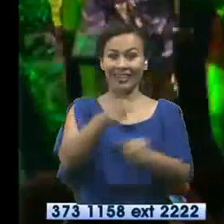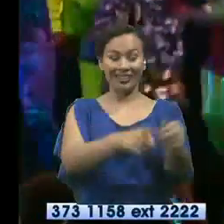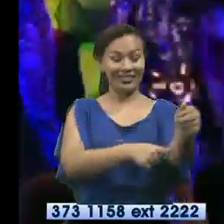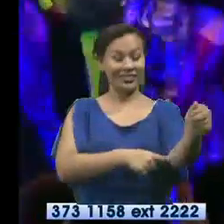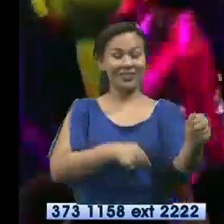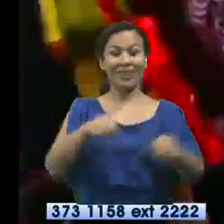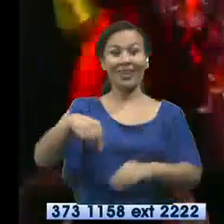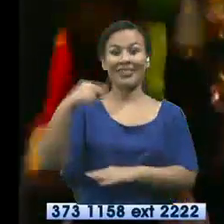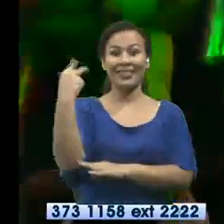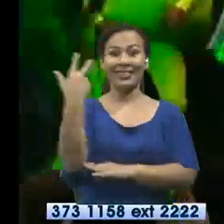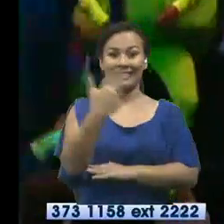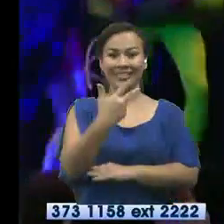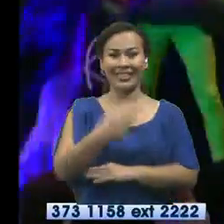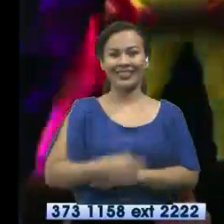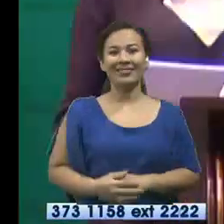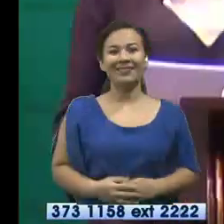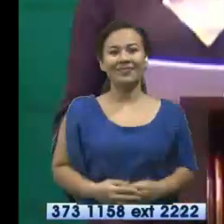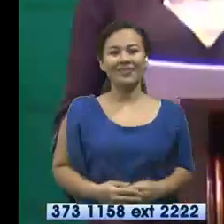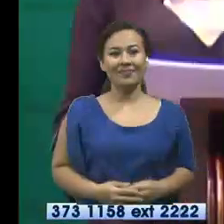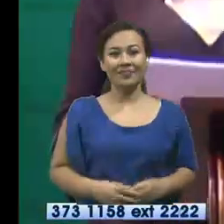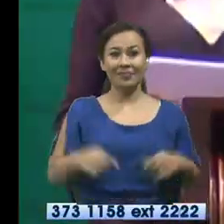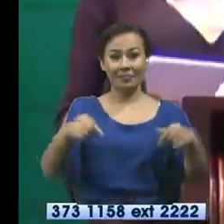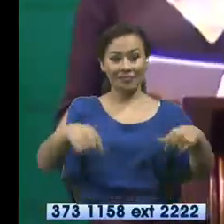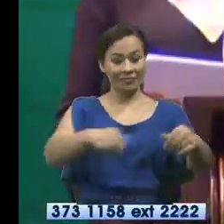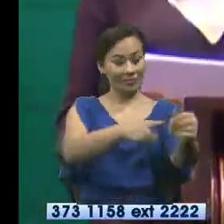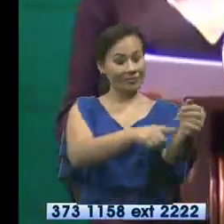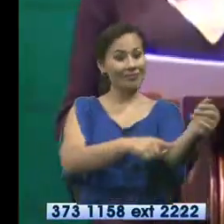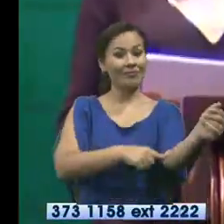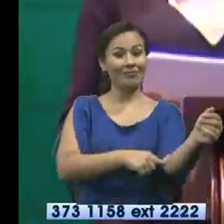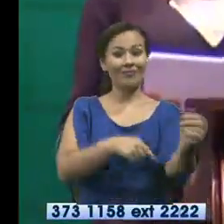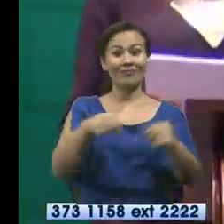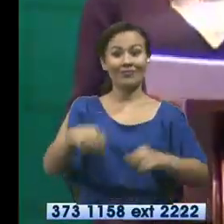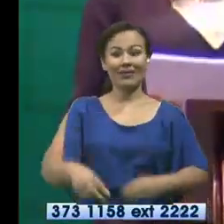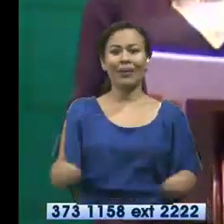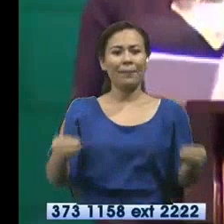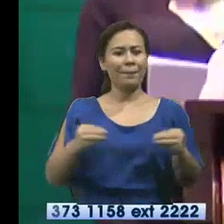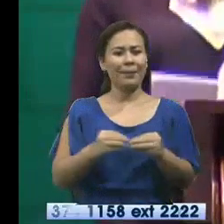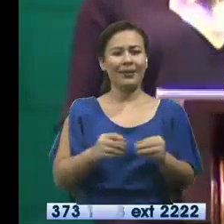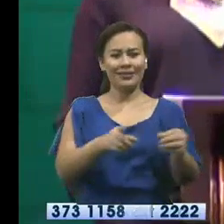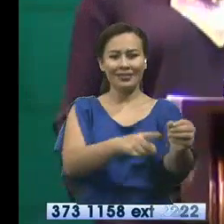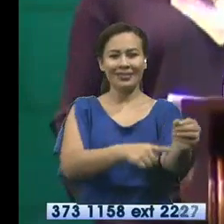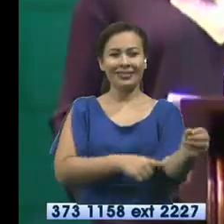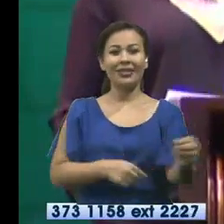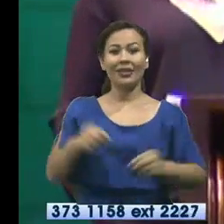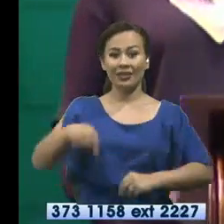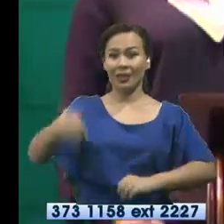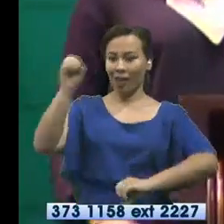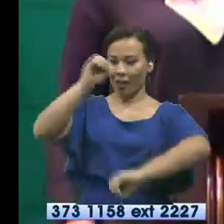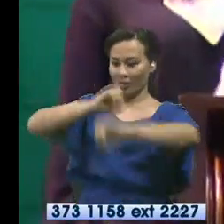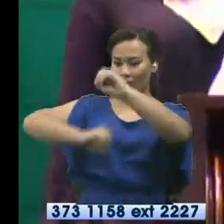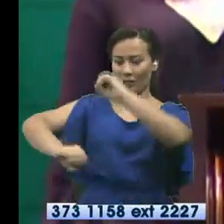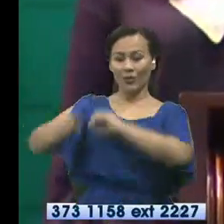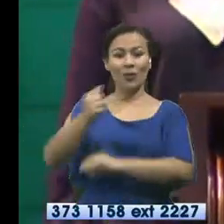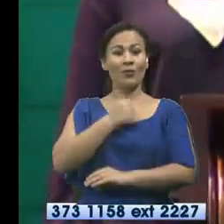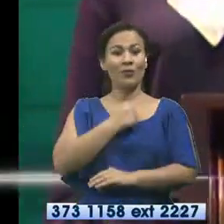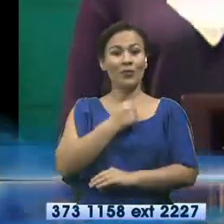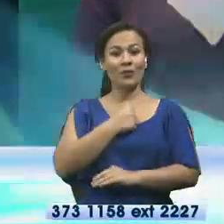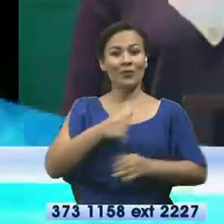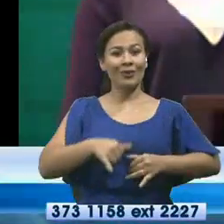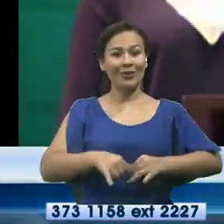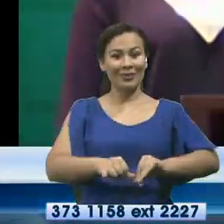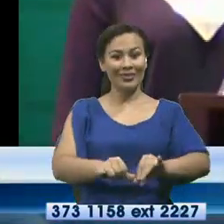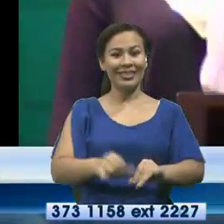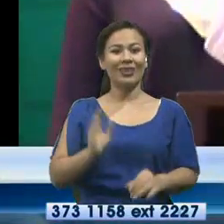tercera edición. Llevamos la tradición a la innovación, conservando nuestras raíces, manteniendo